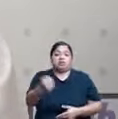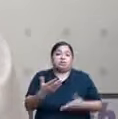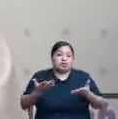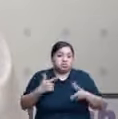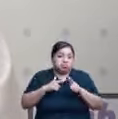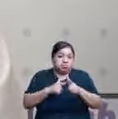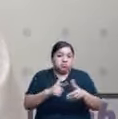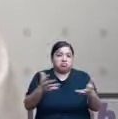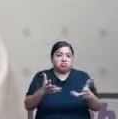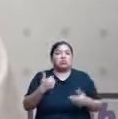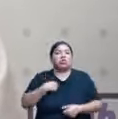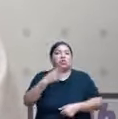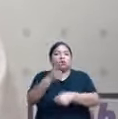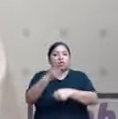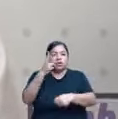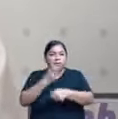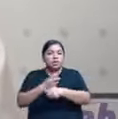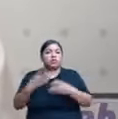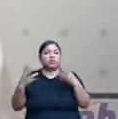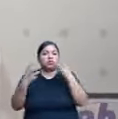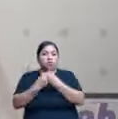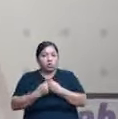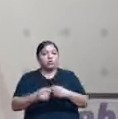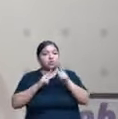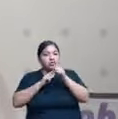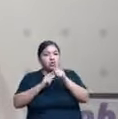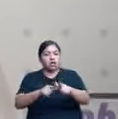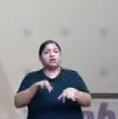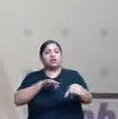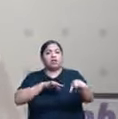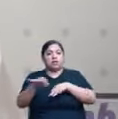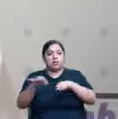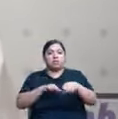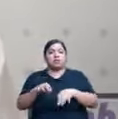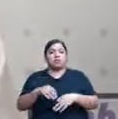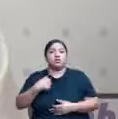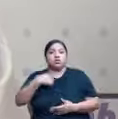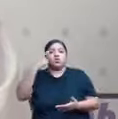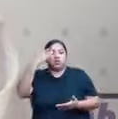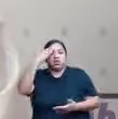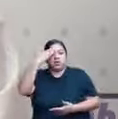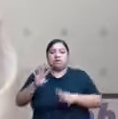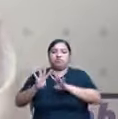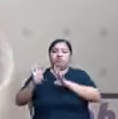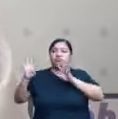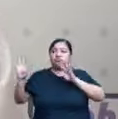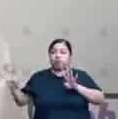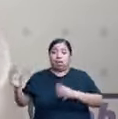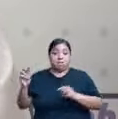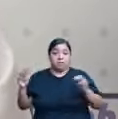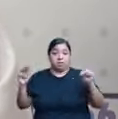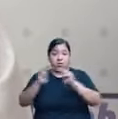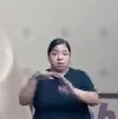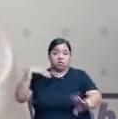a que trabajemos fraternalmente. Yo estoy seguro que nadie de las que están y los que están aquí quiere el mal para